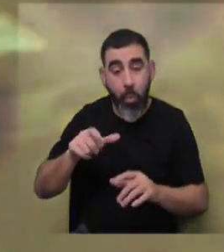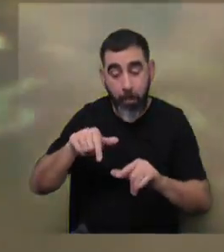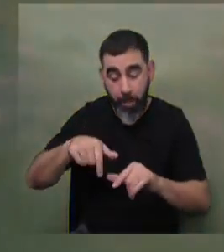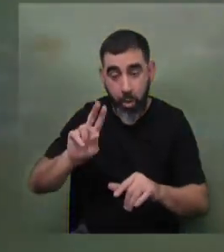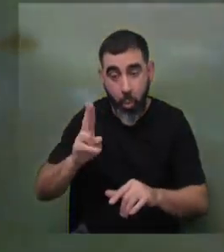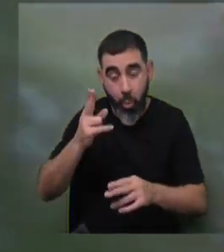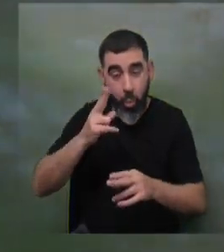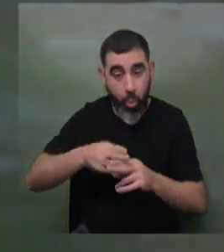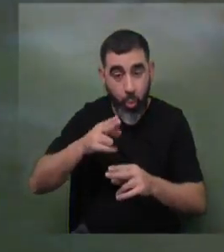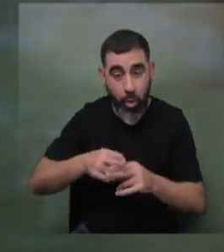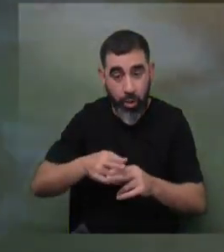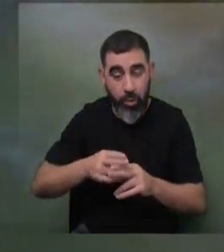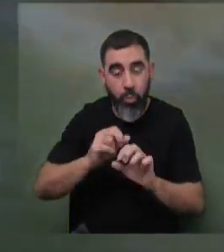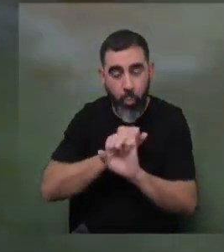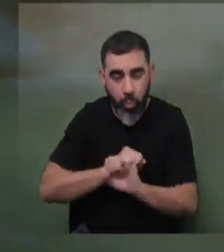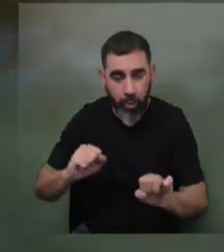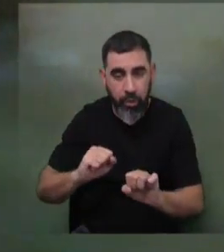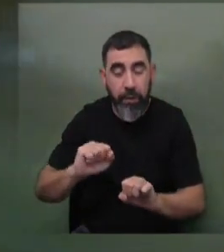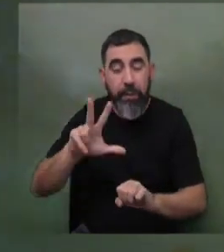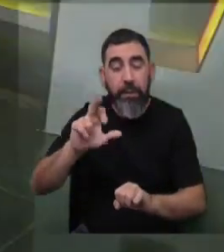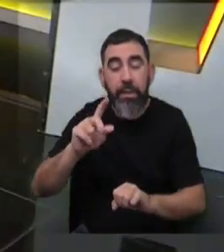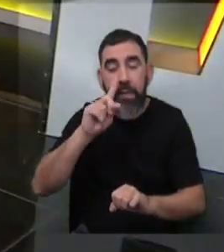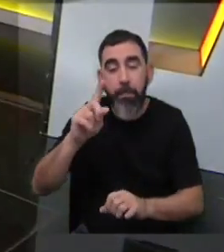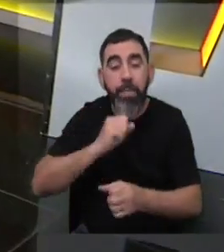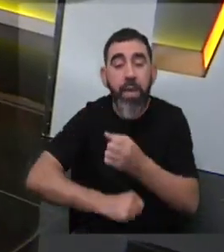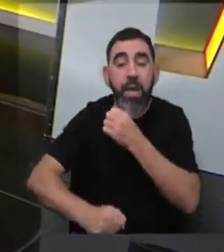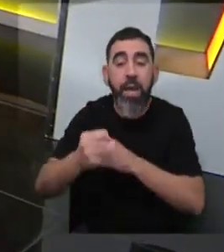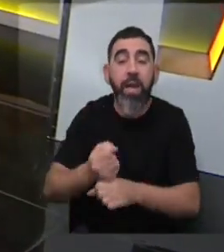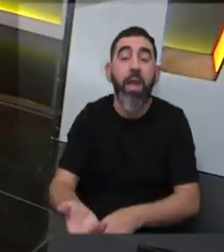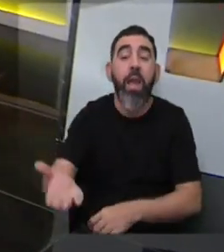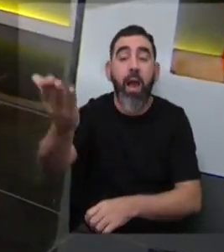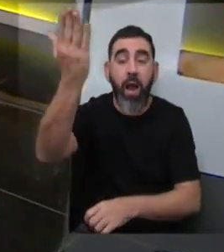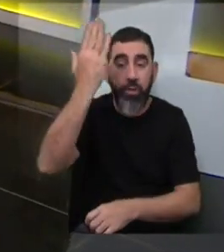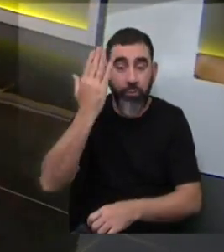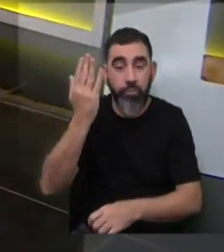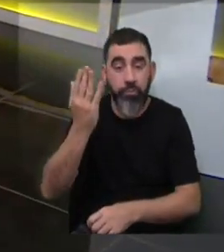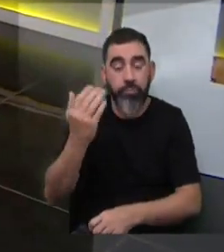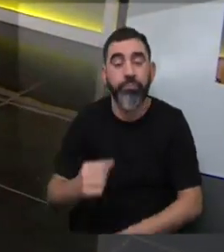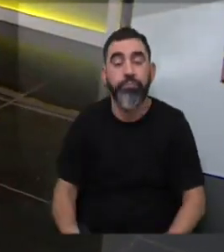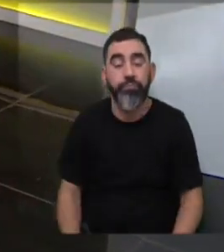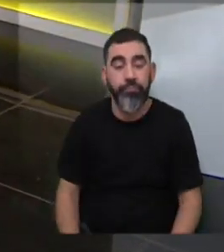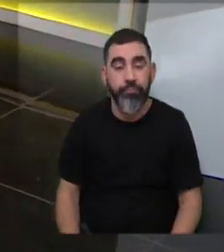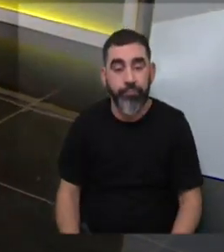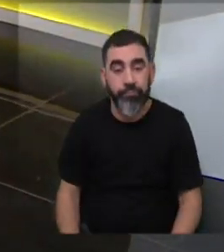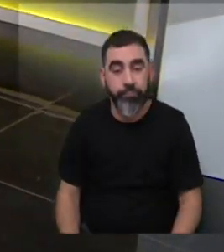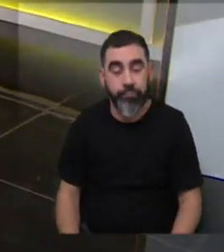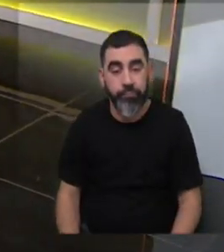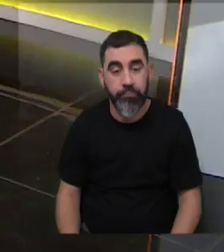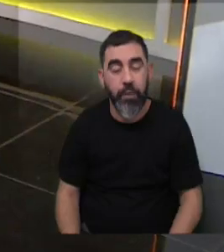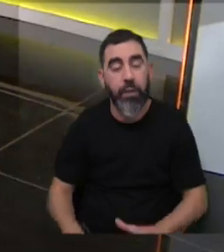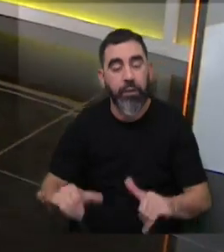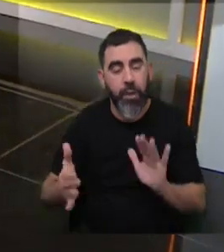llamamos Uruguay pueden tener incluso 30.000 años, pero eso es harina de otro costal y ya insisto, ya